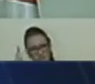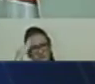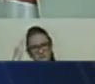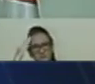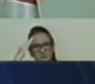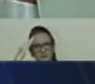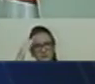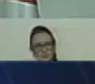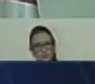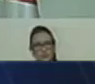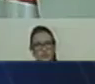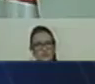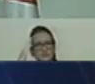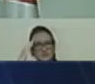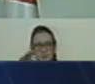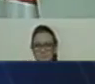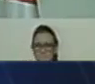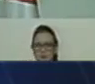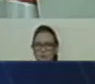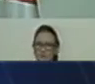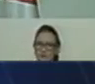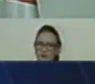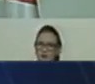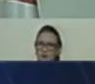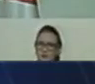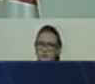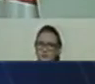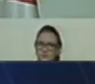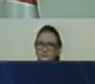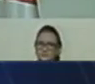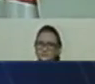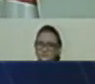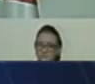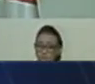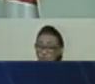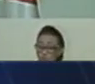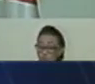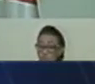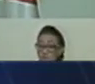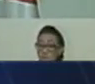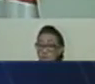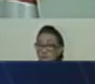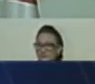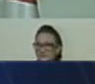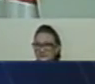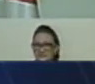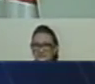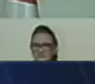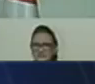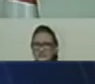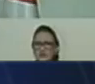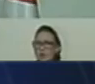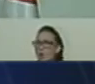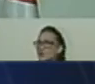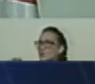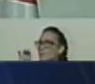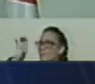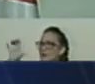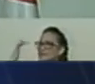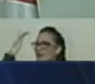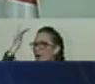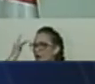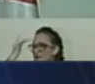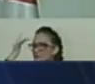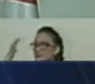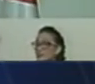¿oíste? Paran el barco. Tenemos que parir y traer de los mundos de Asia,